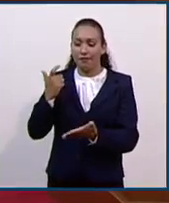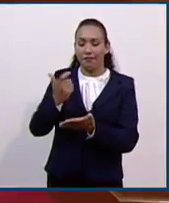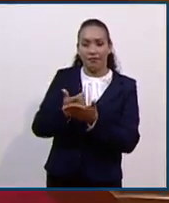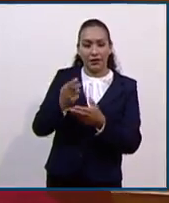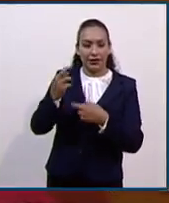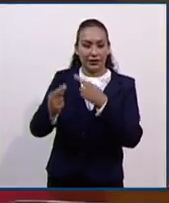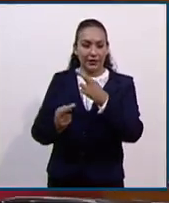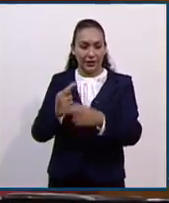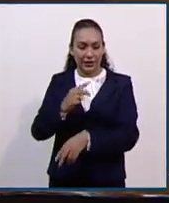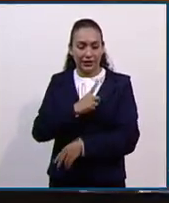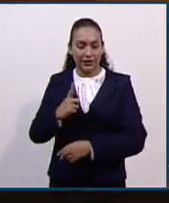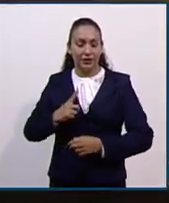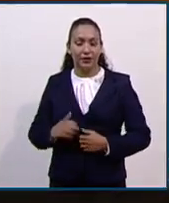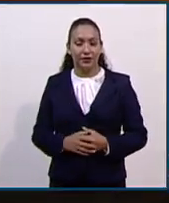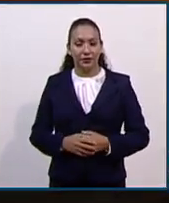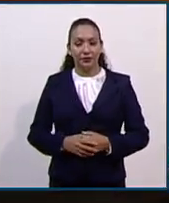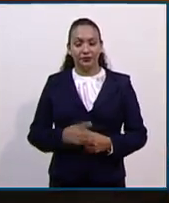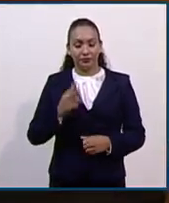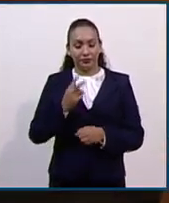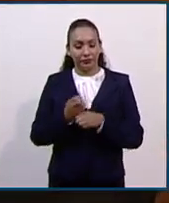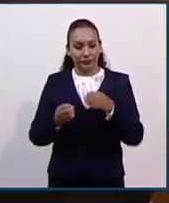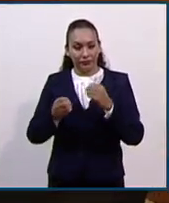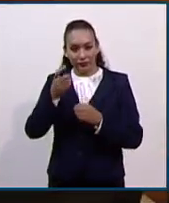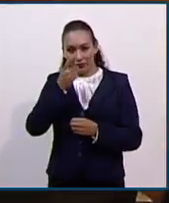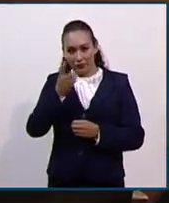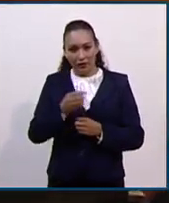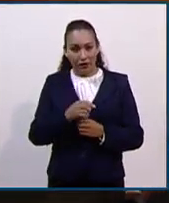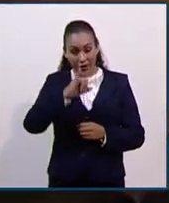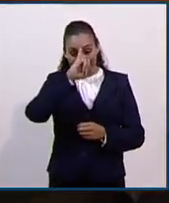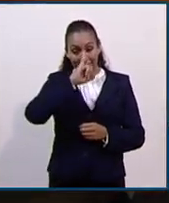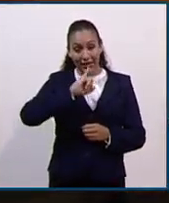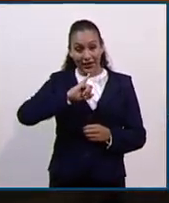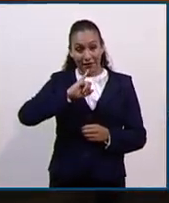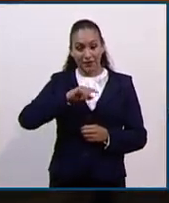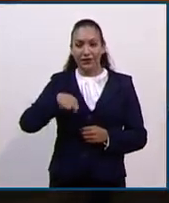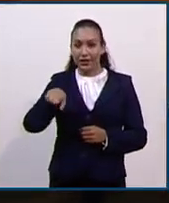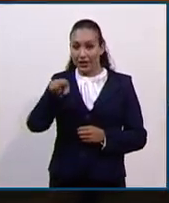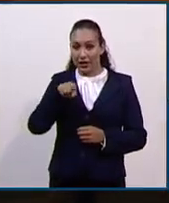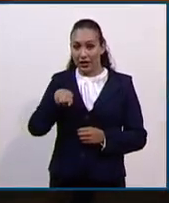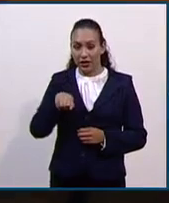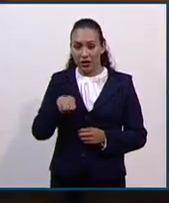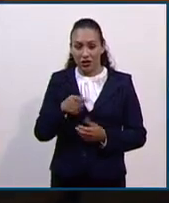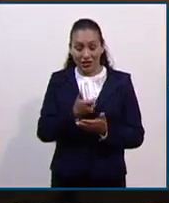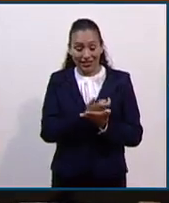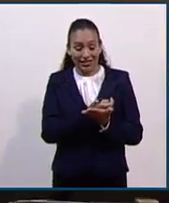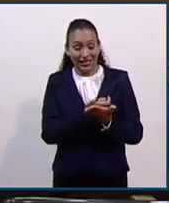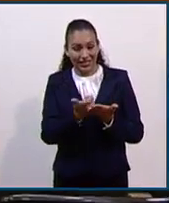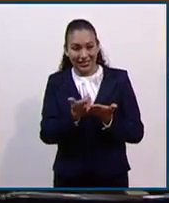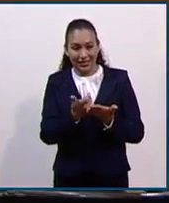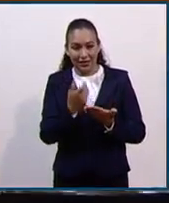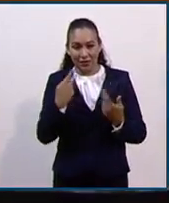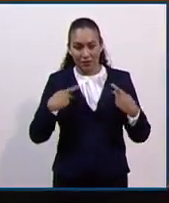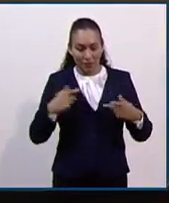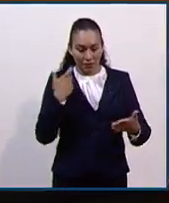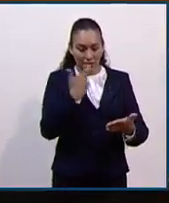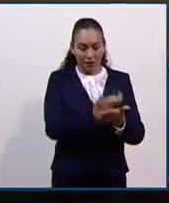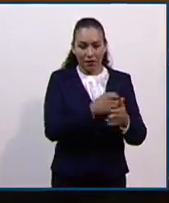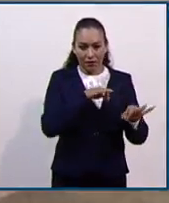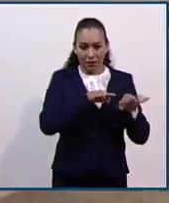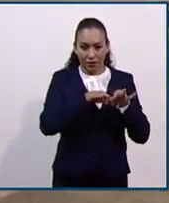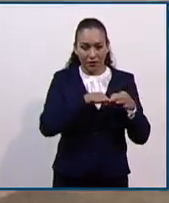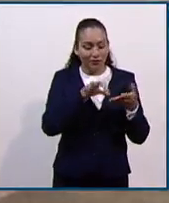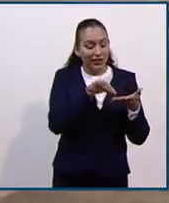Por su parte, la segunda sala determinó que los patrones pueden excluir del salario base de cotización de sus trabajadores